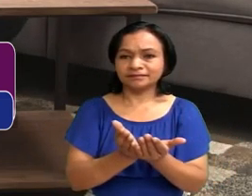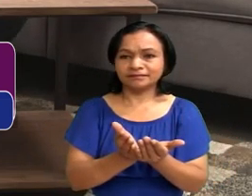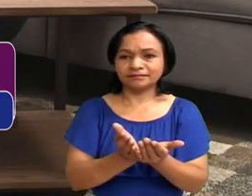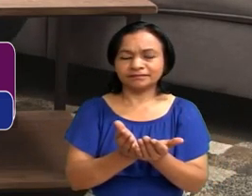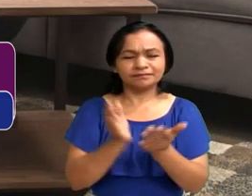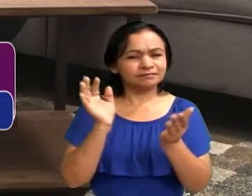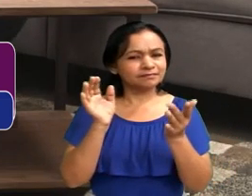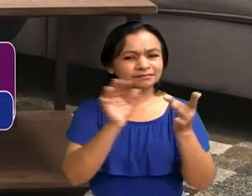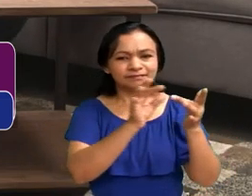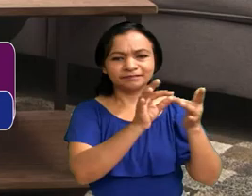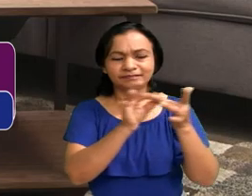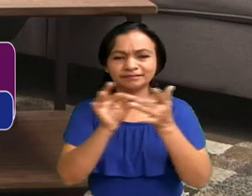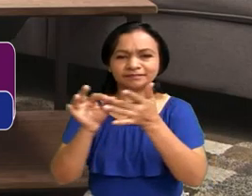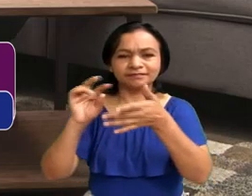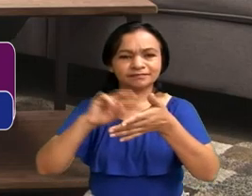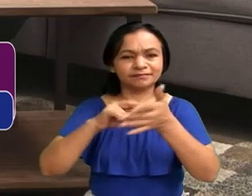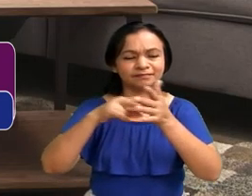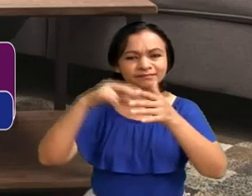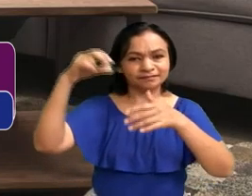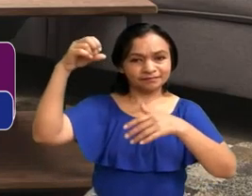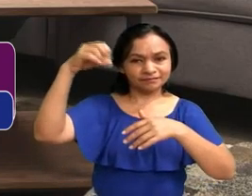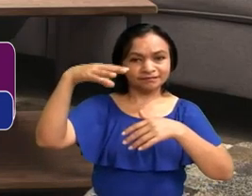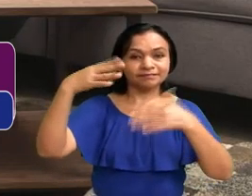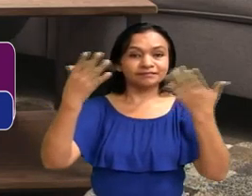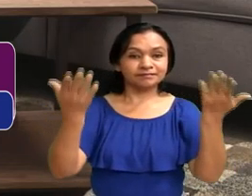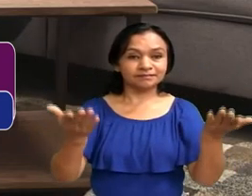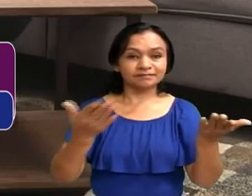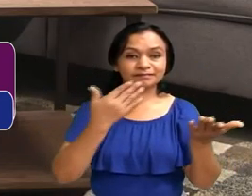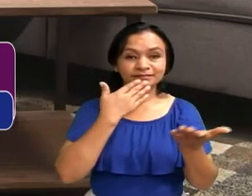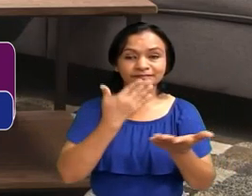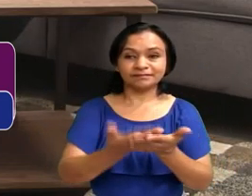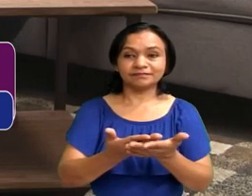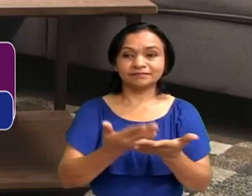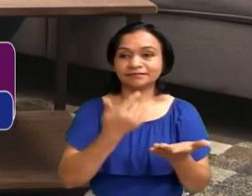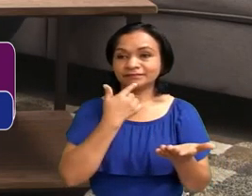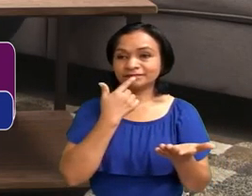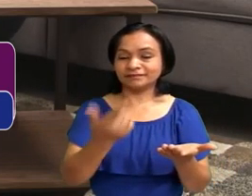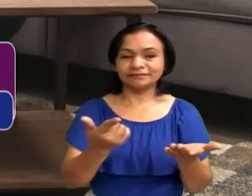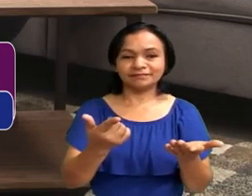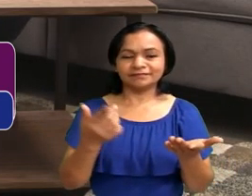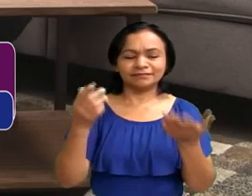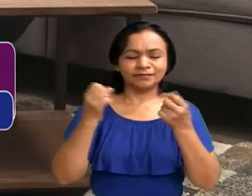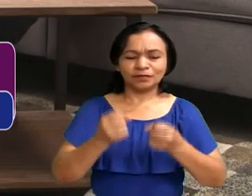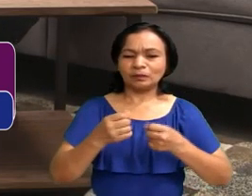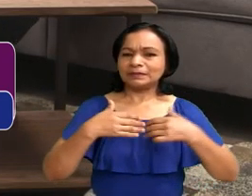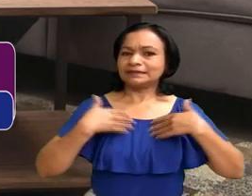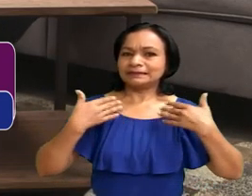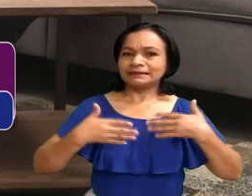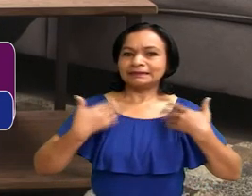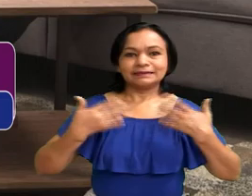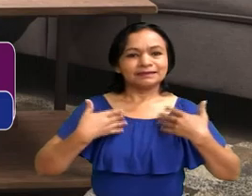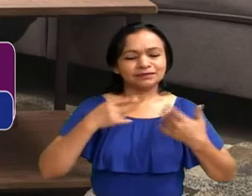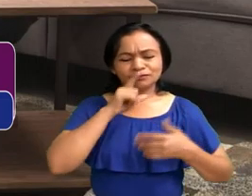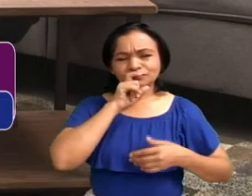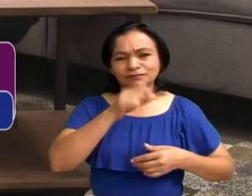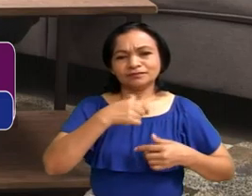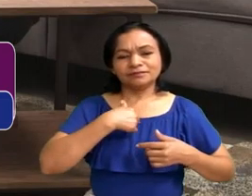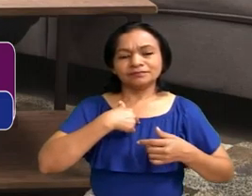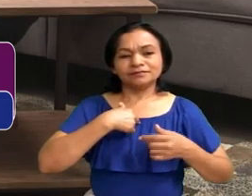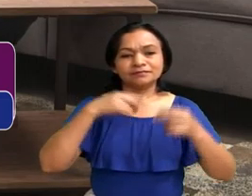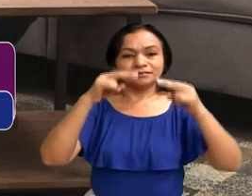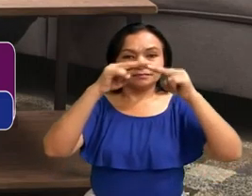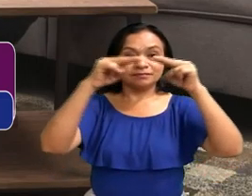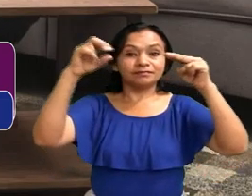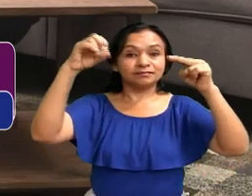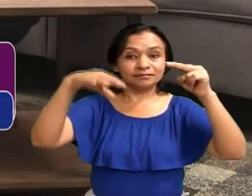de punta en ese nivel, ¿no? Muy agradecido, Ramón. También. Así es, ¿no? Ramón está encantado porque para él el consumo de